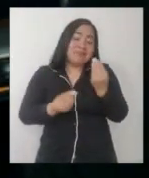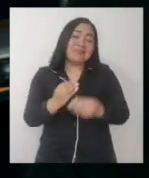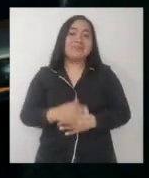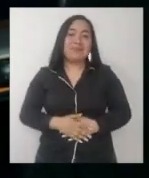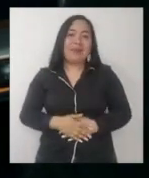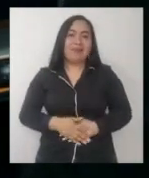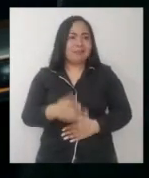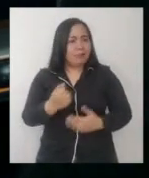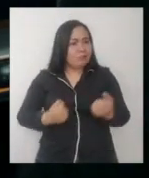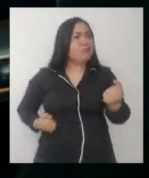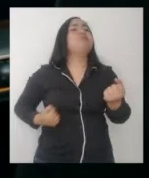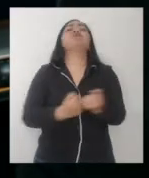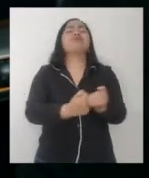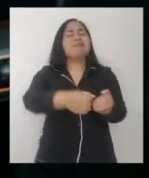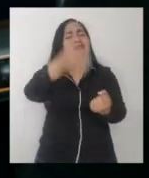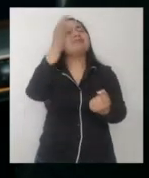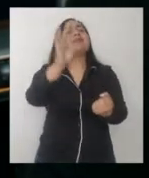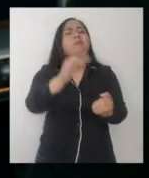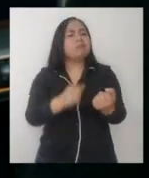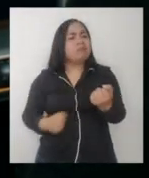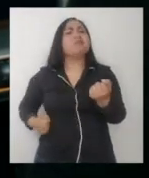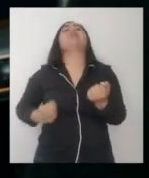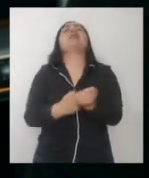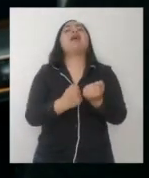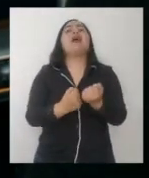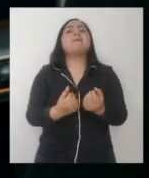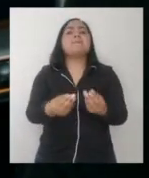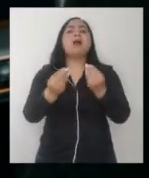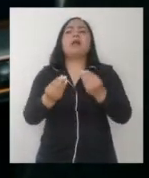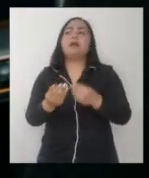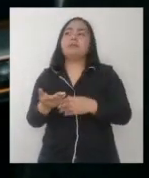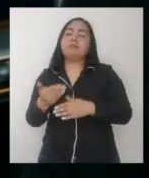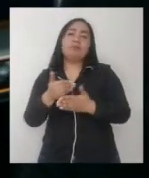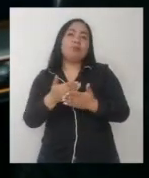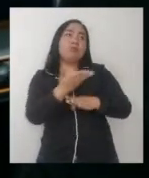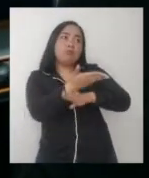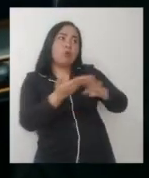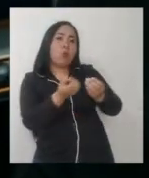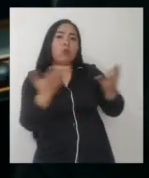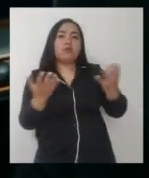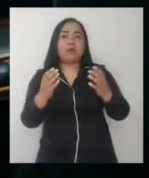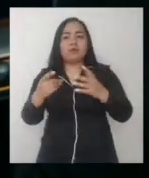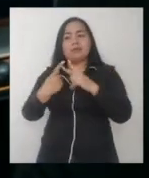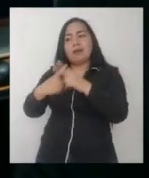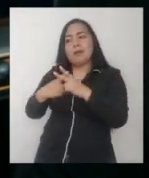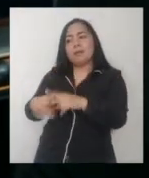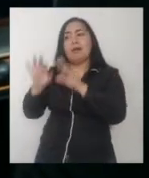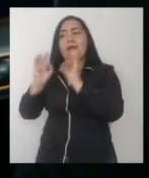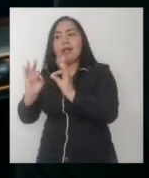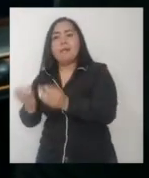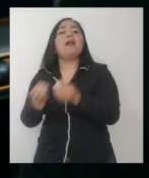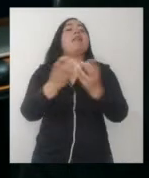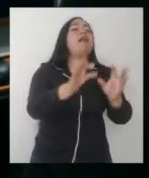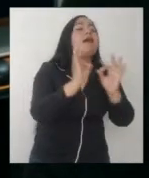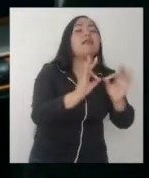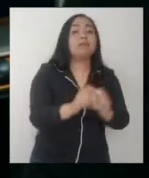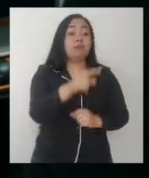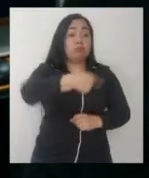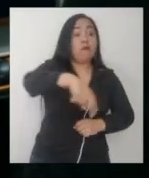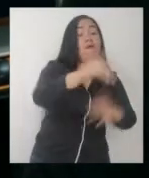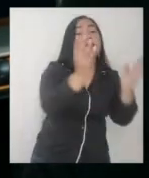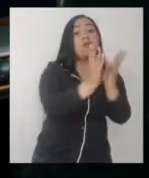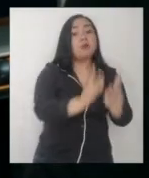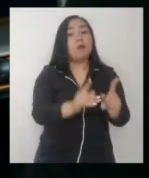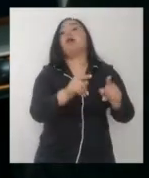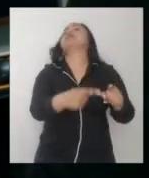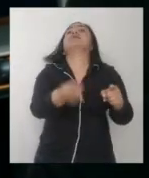¿no? Apostarles siempre a tener simuladores de calidad para ofrecer calidad, pero también invitarlos a nuestros